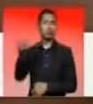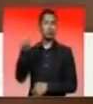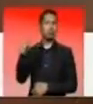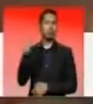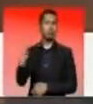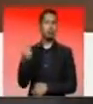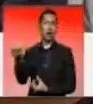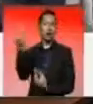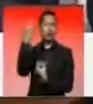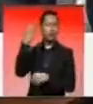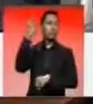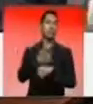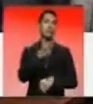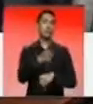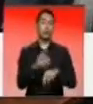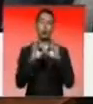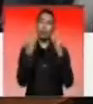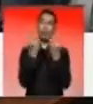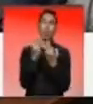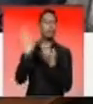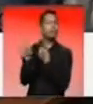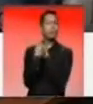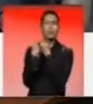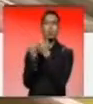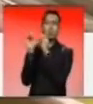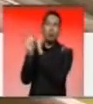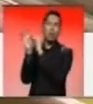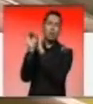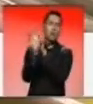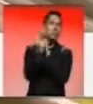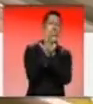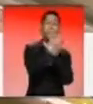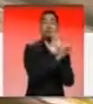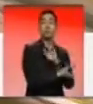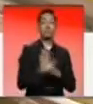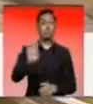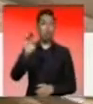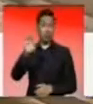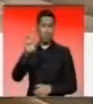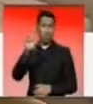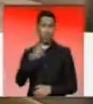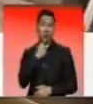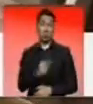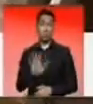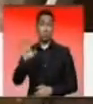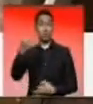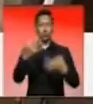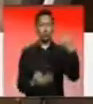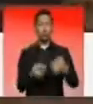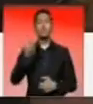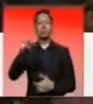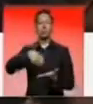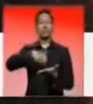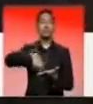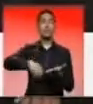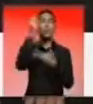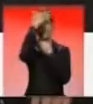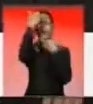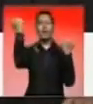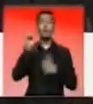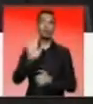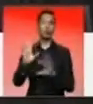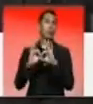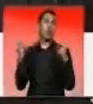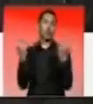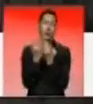realizar las transacciones a familiares cercanos de Pareja. Además, Bravo reconoció ante los jueces que él falsificó las firmas de sus